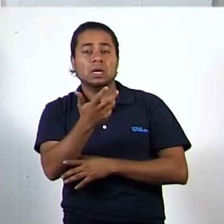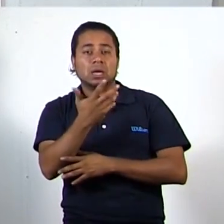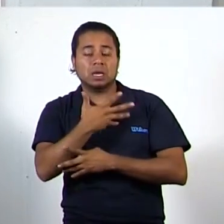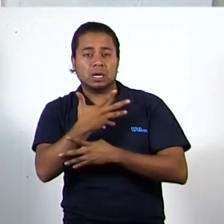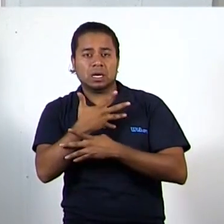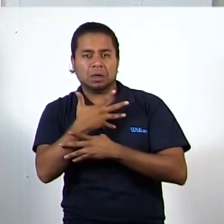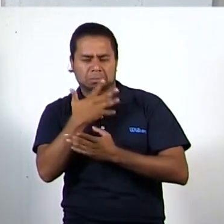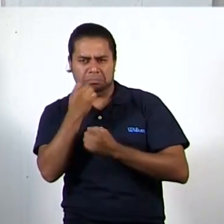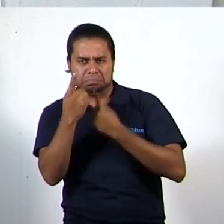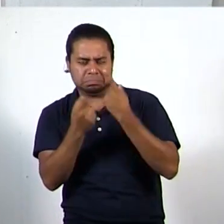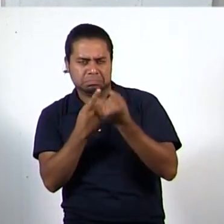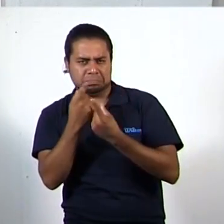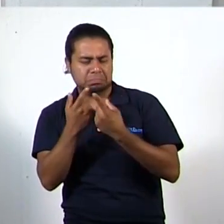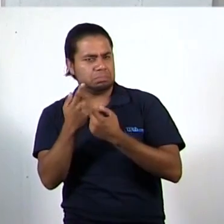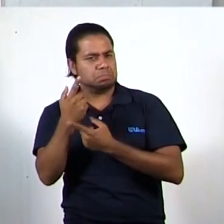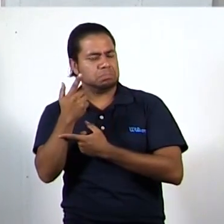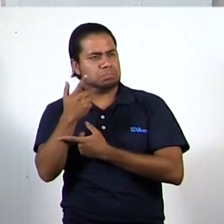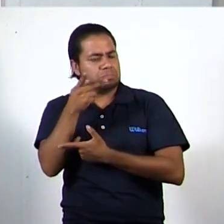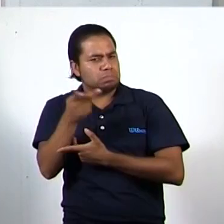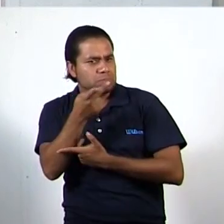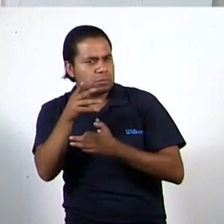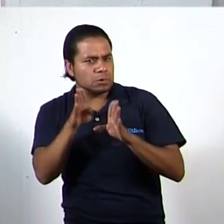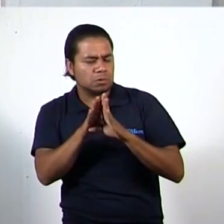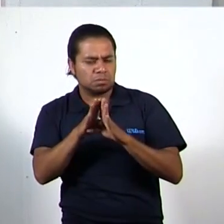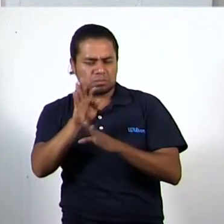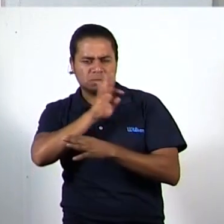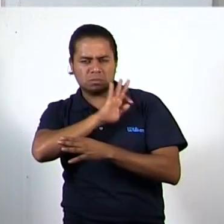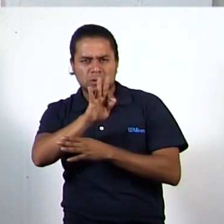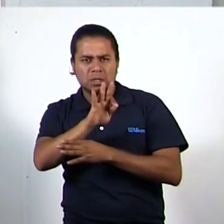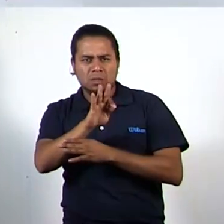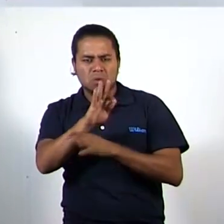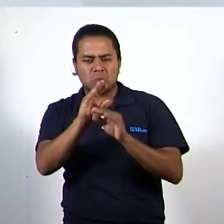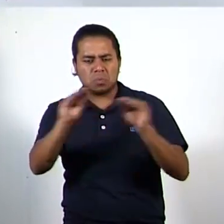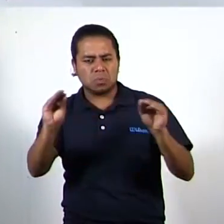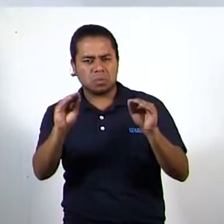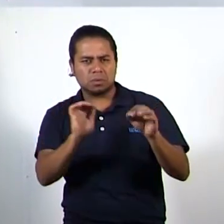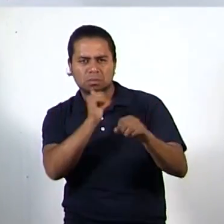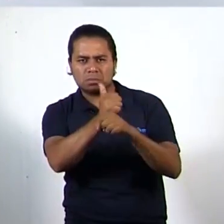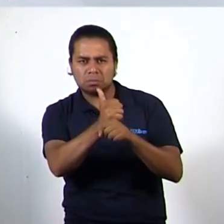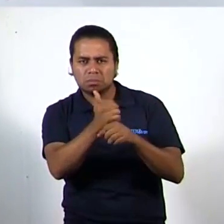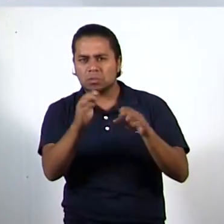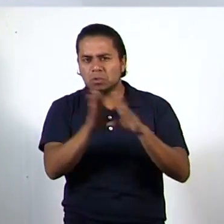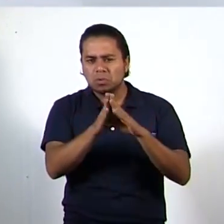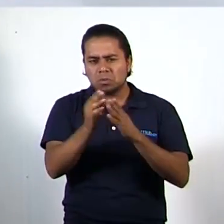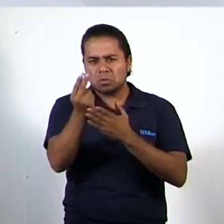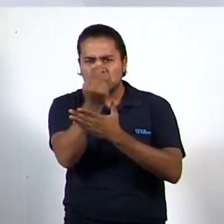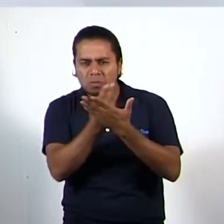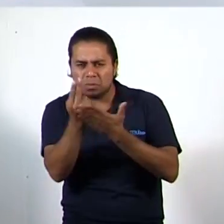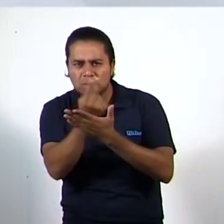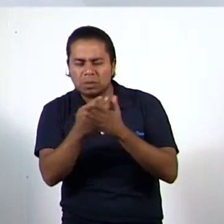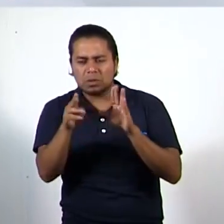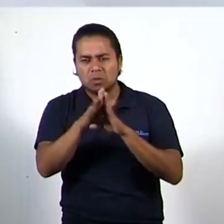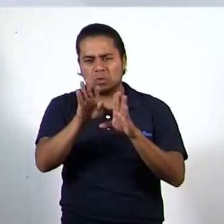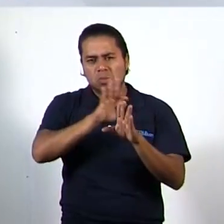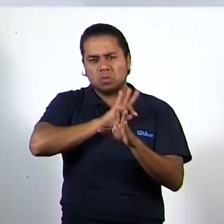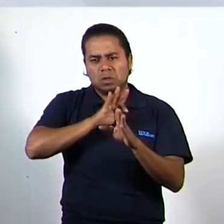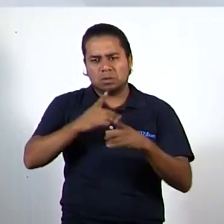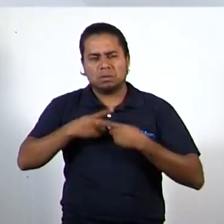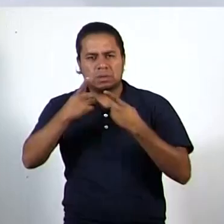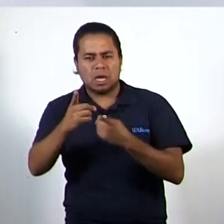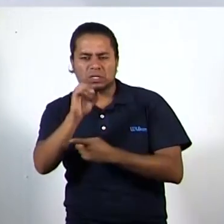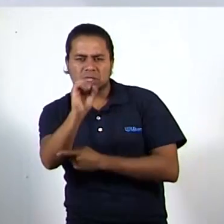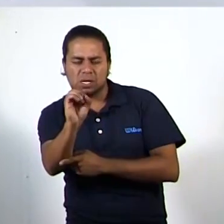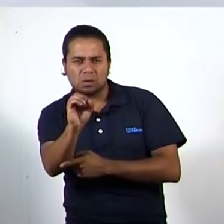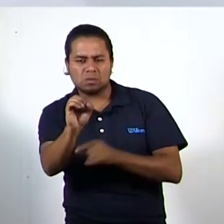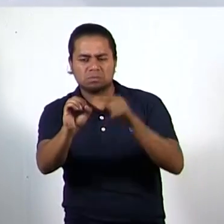algunos se preguntaron, ¿cómo podemos representar la nada? ¿O cómo podemos ejemplificar el vacío,